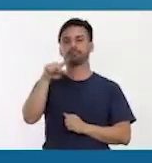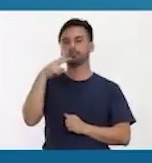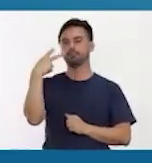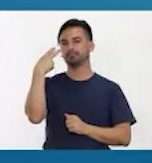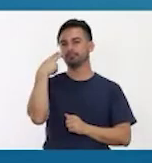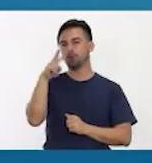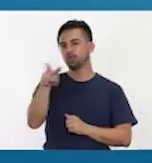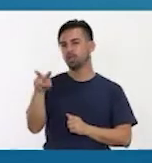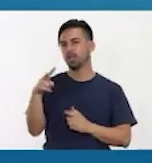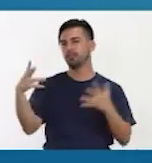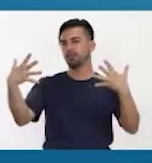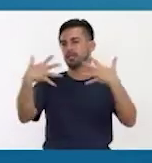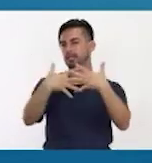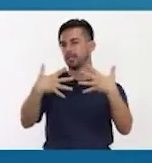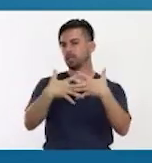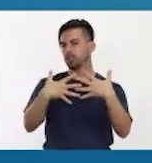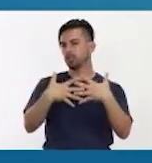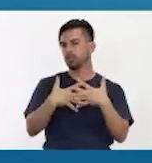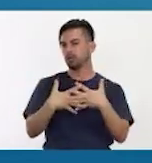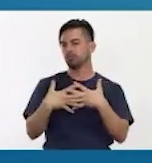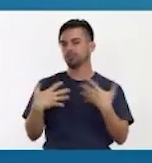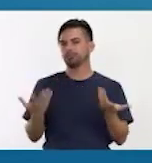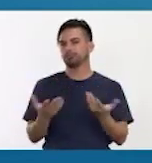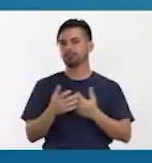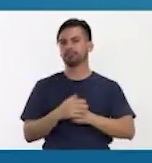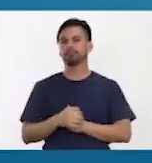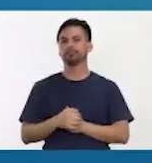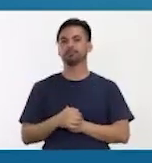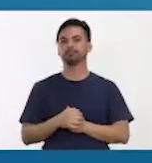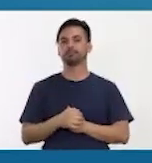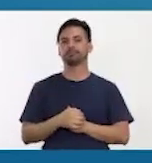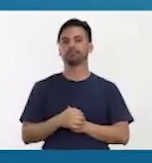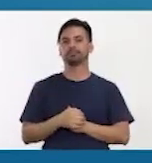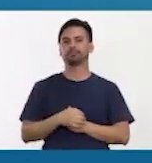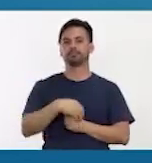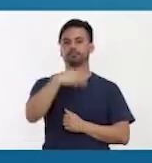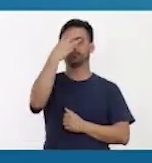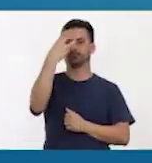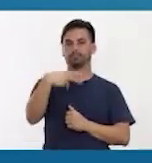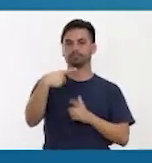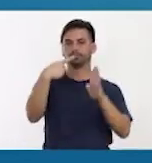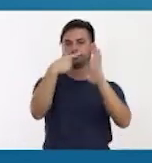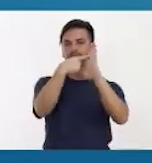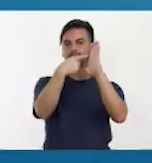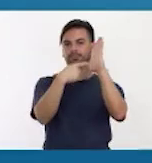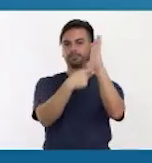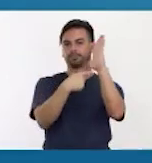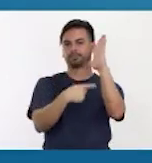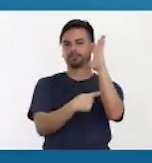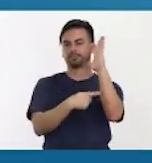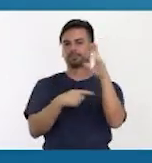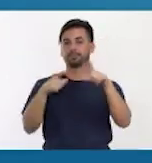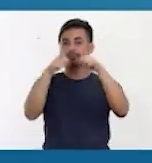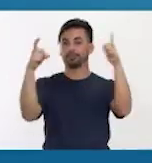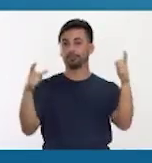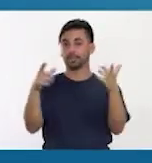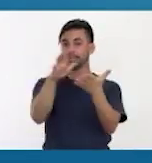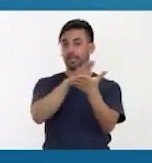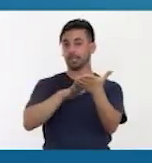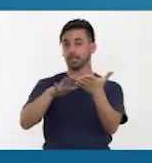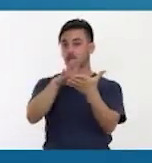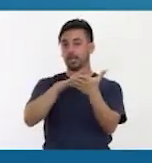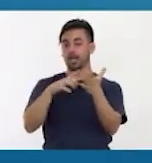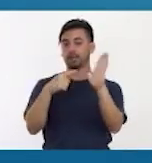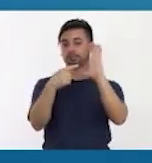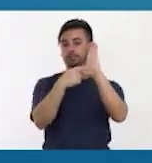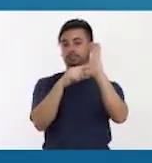donde se ve la relación directa entre cada uno de estos factores. La